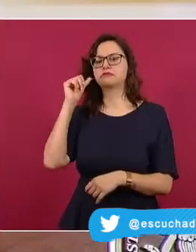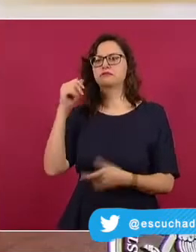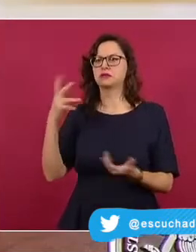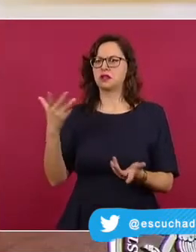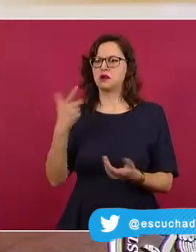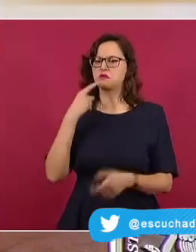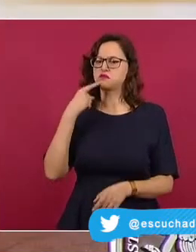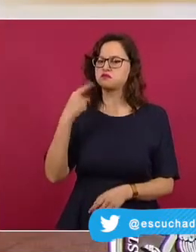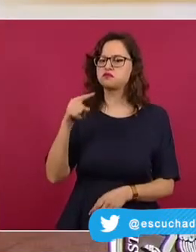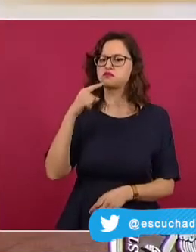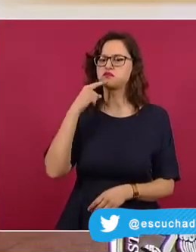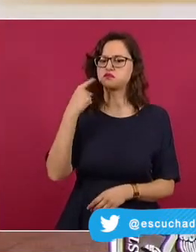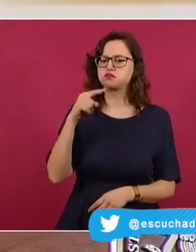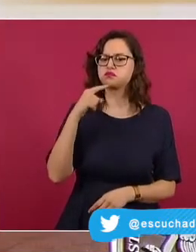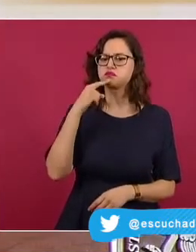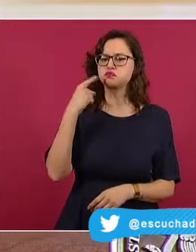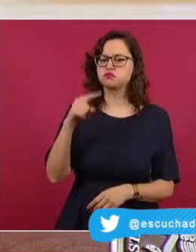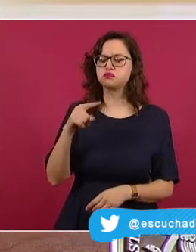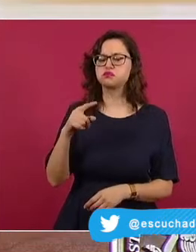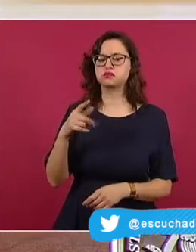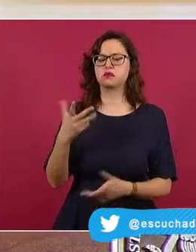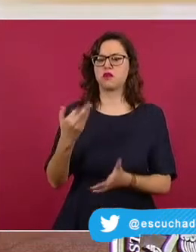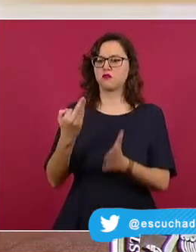con las internacionales.